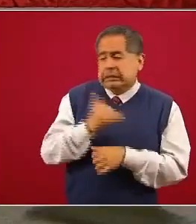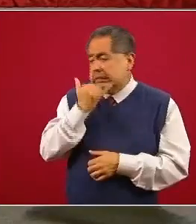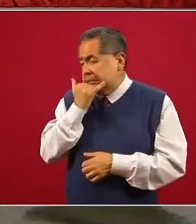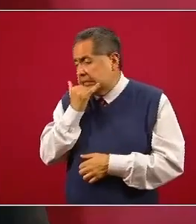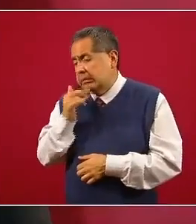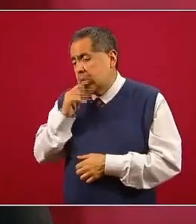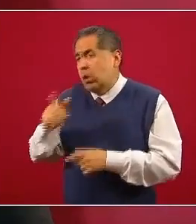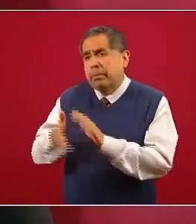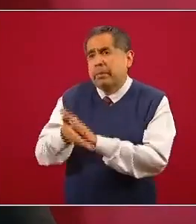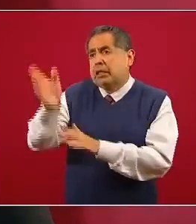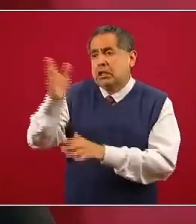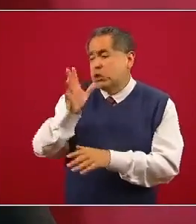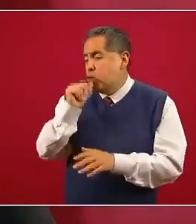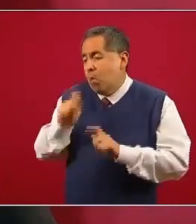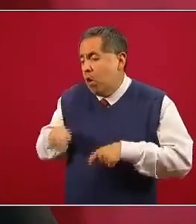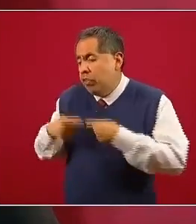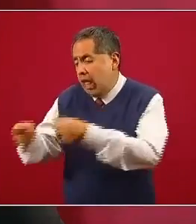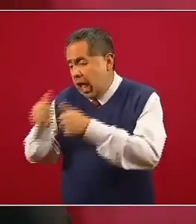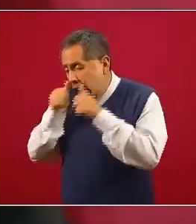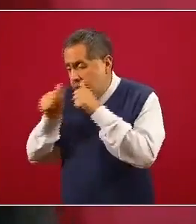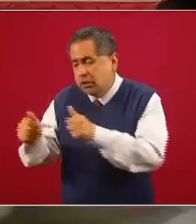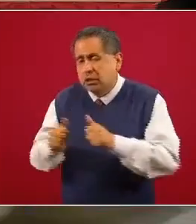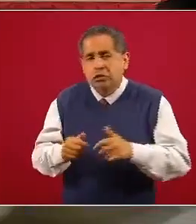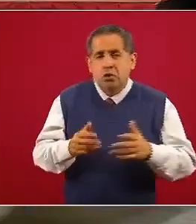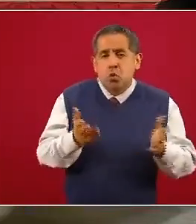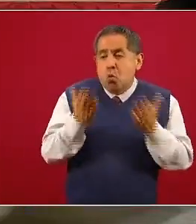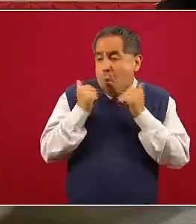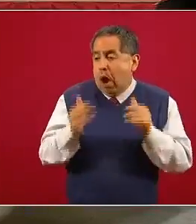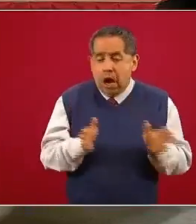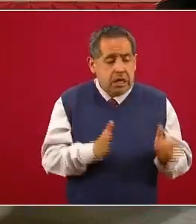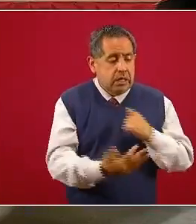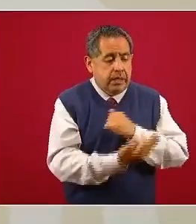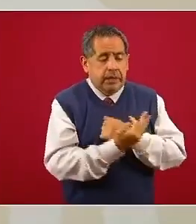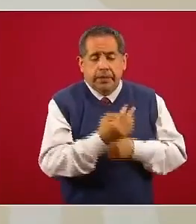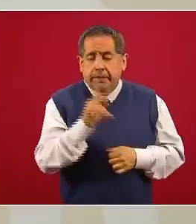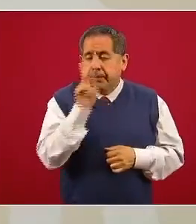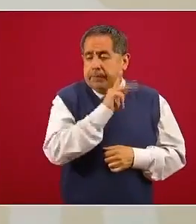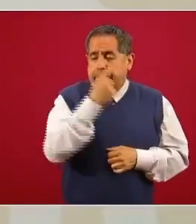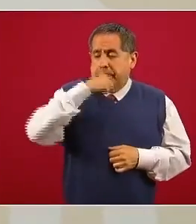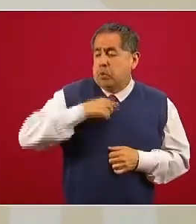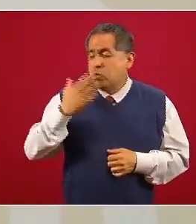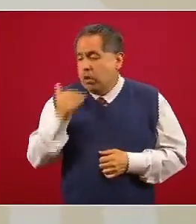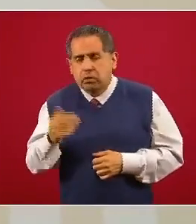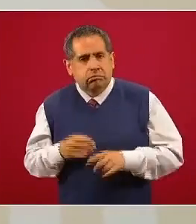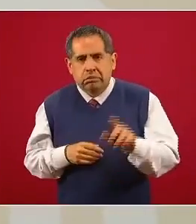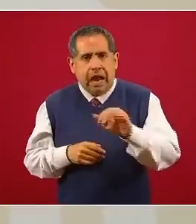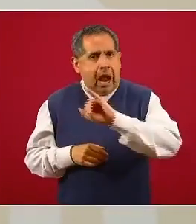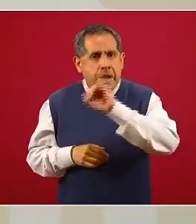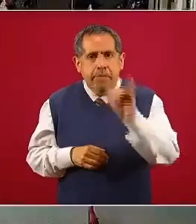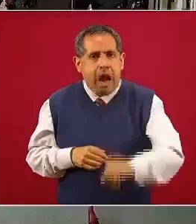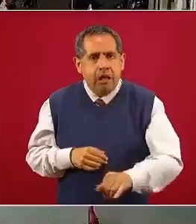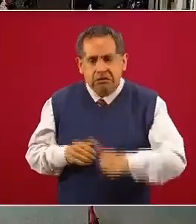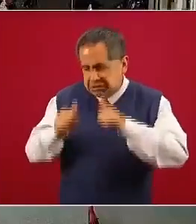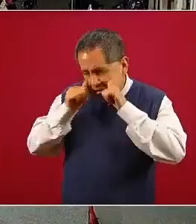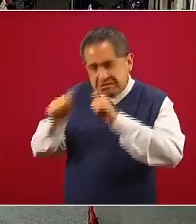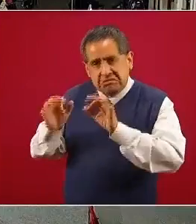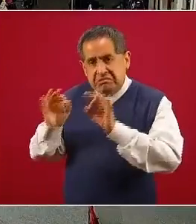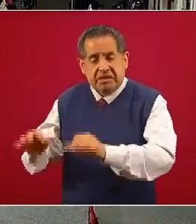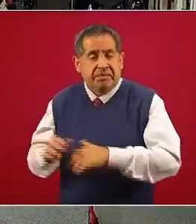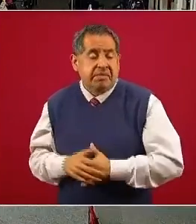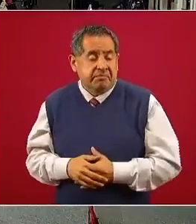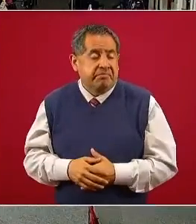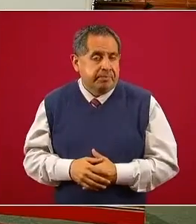necesitaba ventilador, no te podemos dar ventilador. Y la otra cosa que me dice de cuál es mi apreciación con